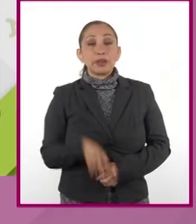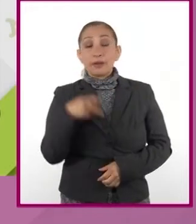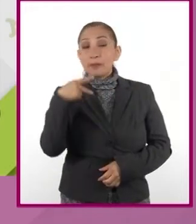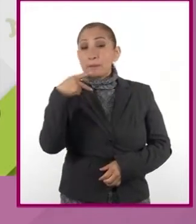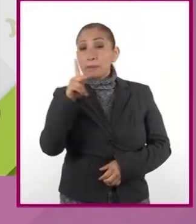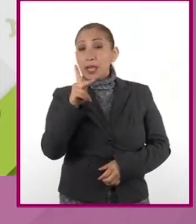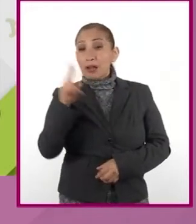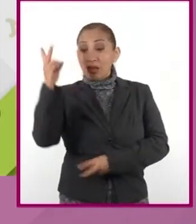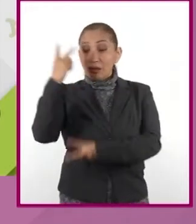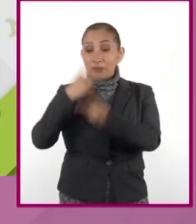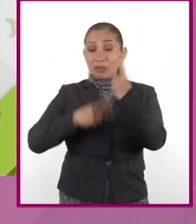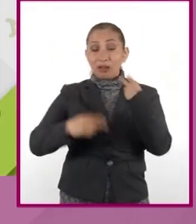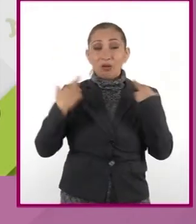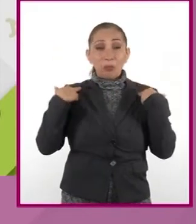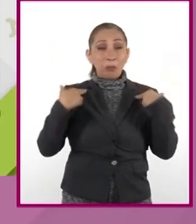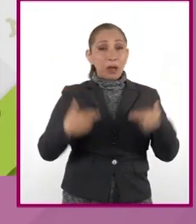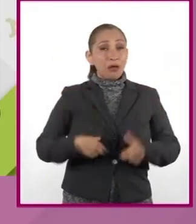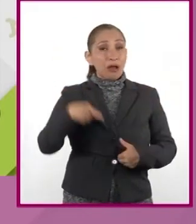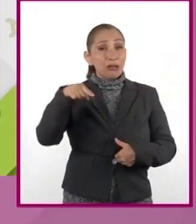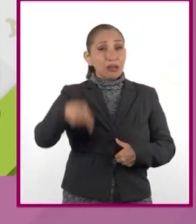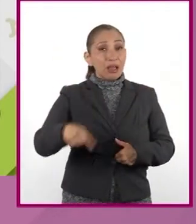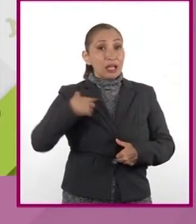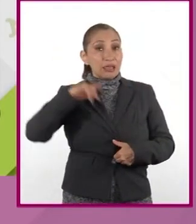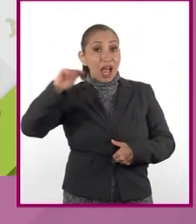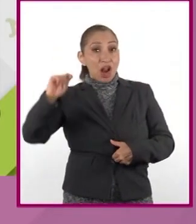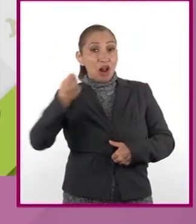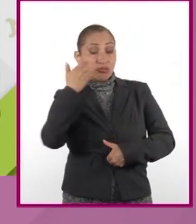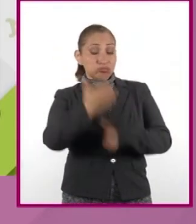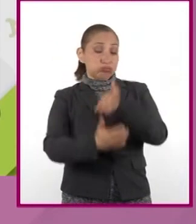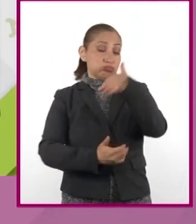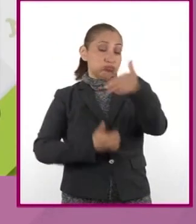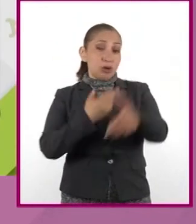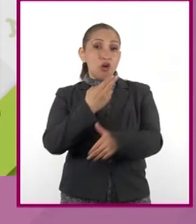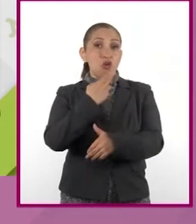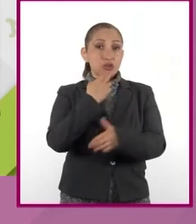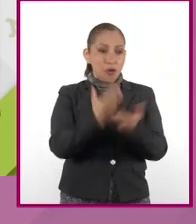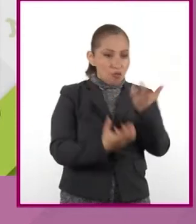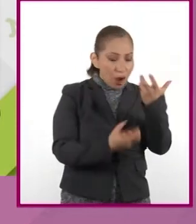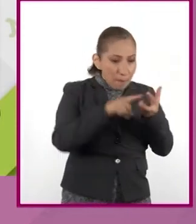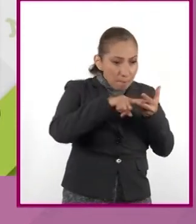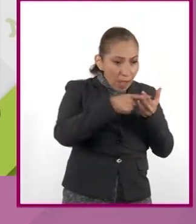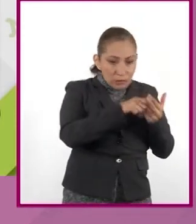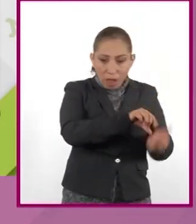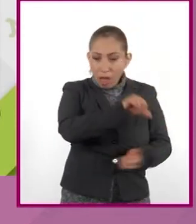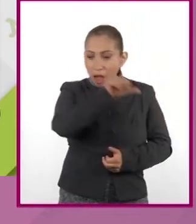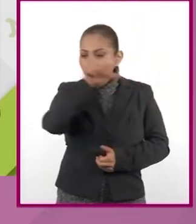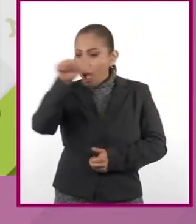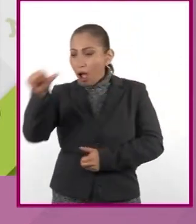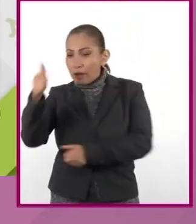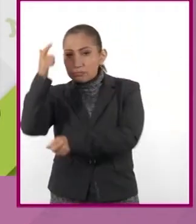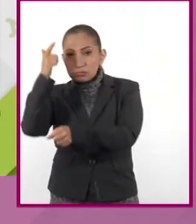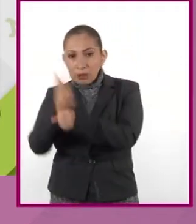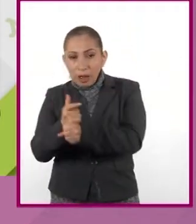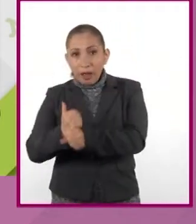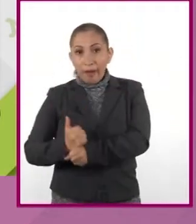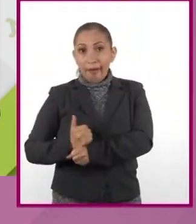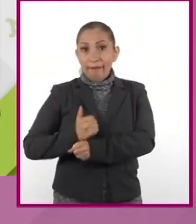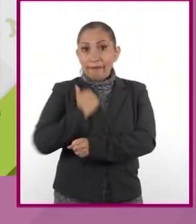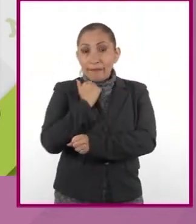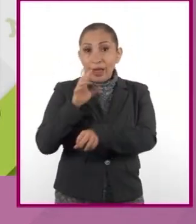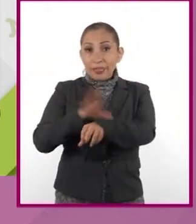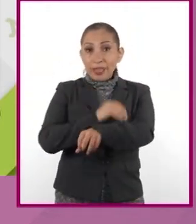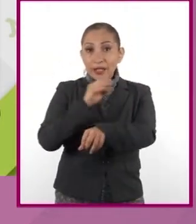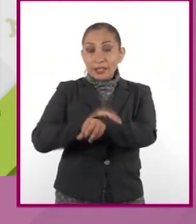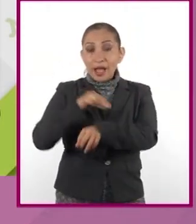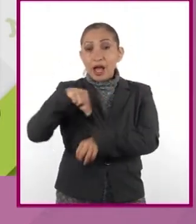embargo, la llegada del ser humano y su desarrollo tecnológico, desde el uso del fuego y hasta el descubrimiento y aprovechamiento de la